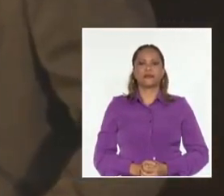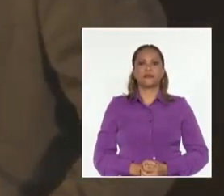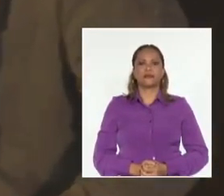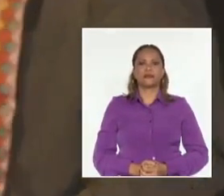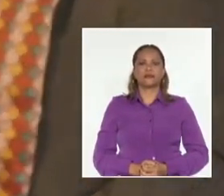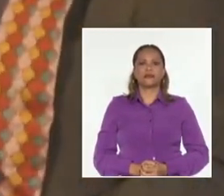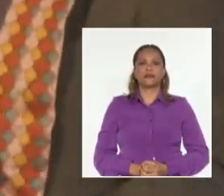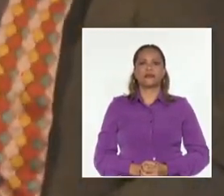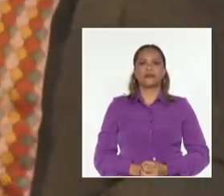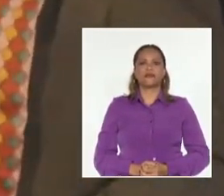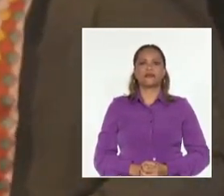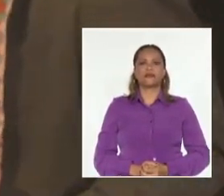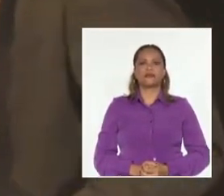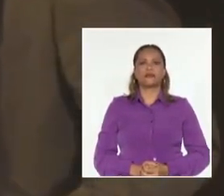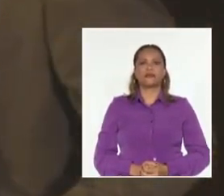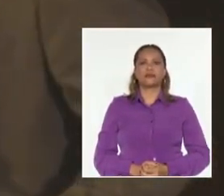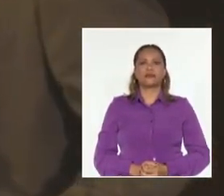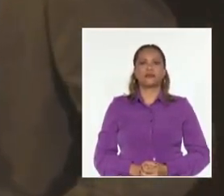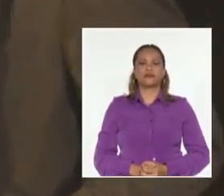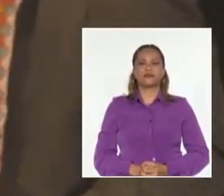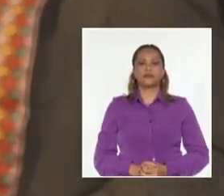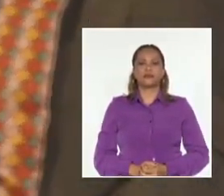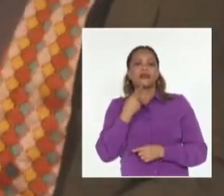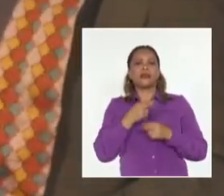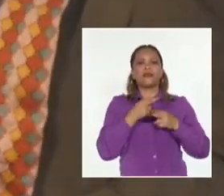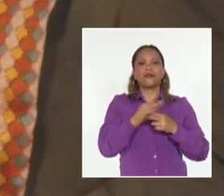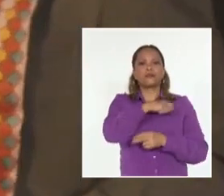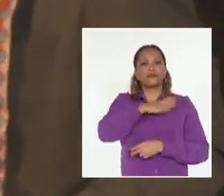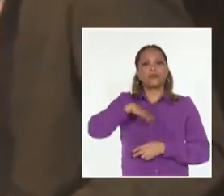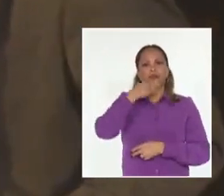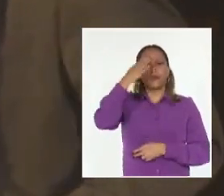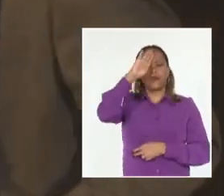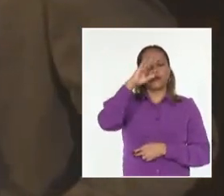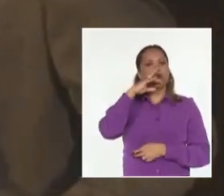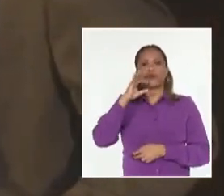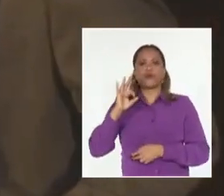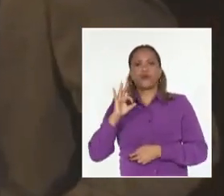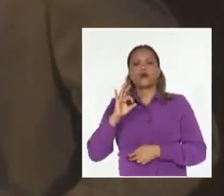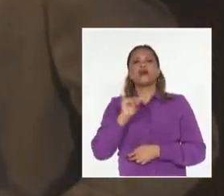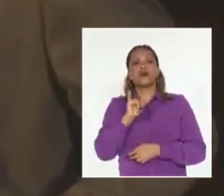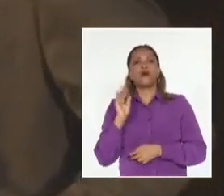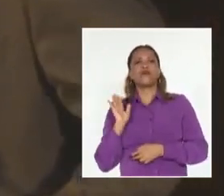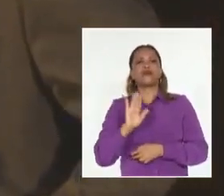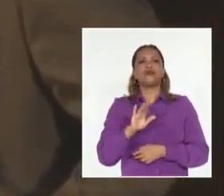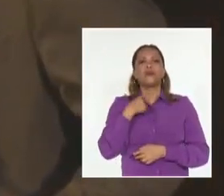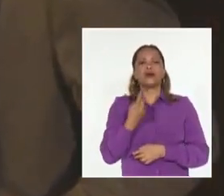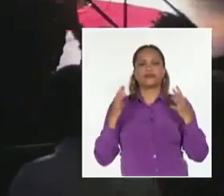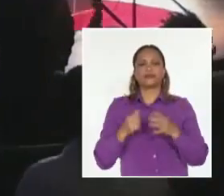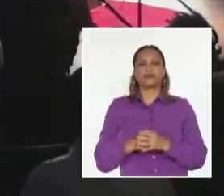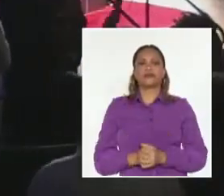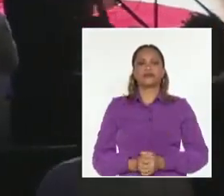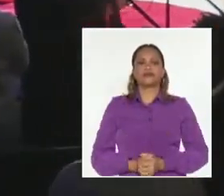aquí no solo para levantar la voz del pueblo cubano, hemos venido aquí también para levantar la voz de los pueblos del